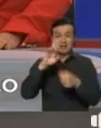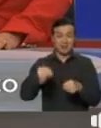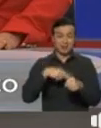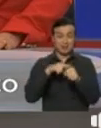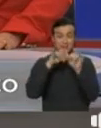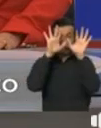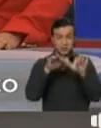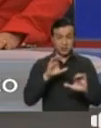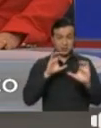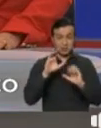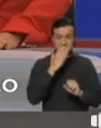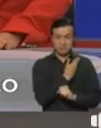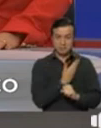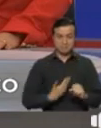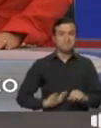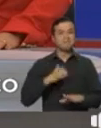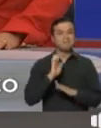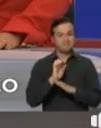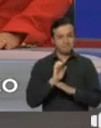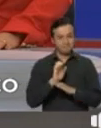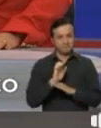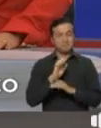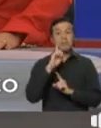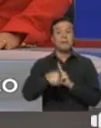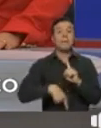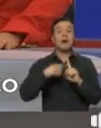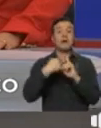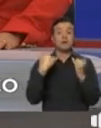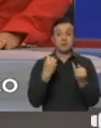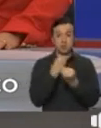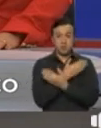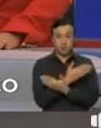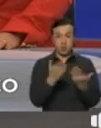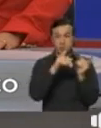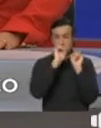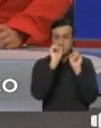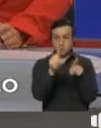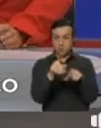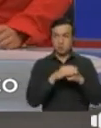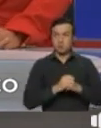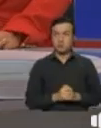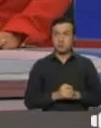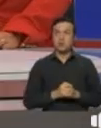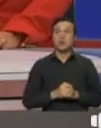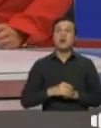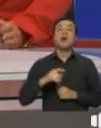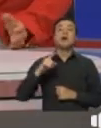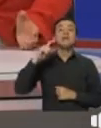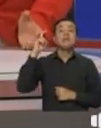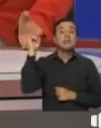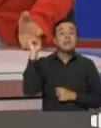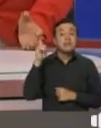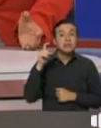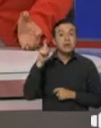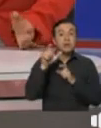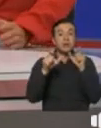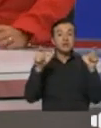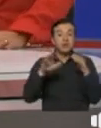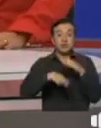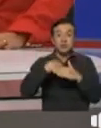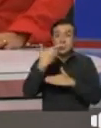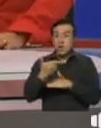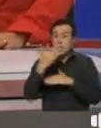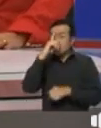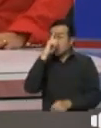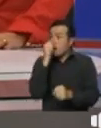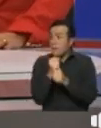Comunicación de la Presidencia de la República. Adicionalmente, tenemos una pregunta. ¿Es necesario que quienes salgan a trabajar